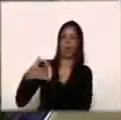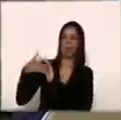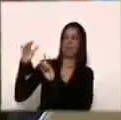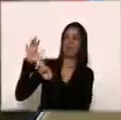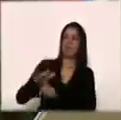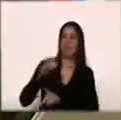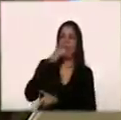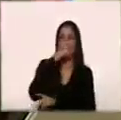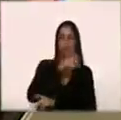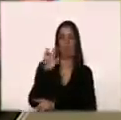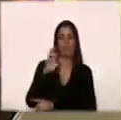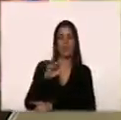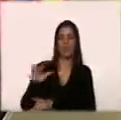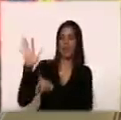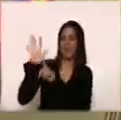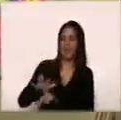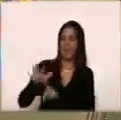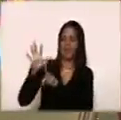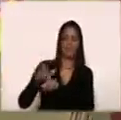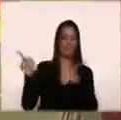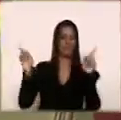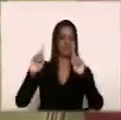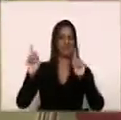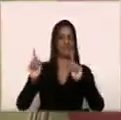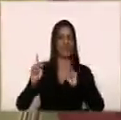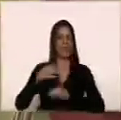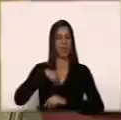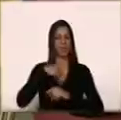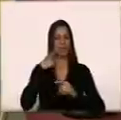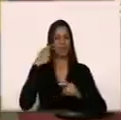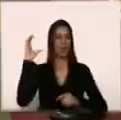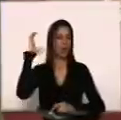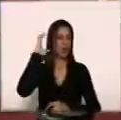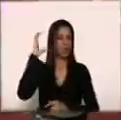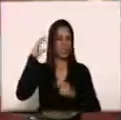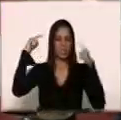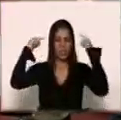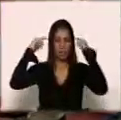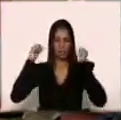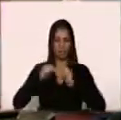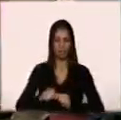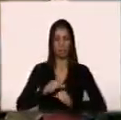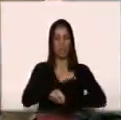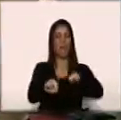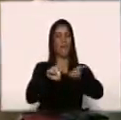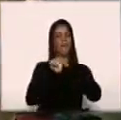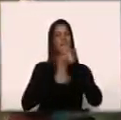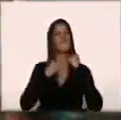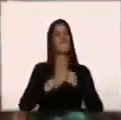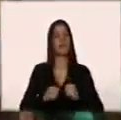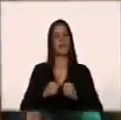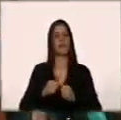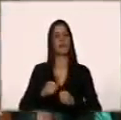al pueblo venezolano. No han vulnerado nuestra conciencia ni la vulnerarán. Alcanzaremos aquí, como en el